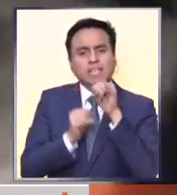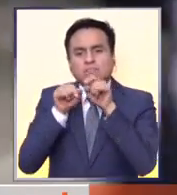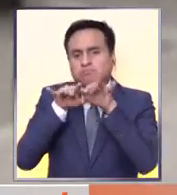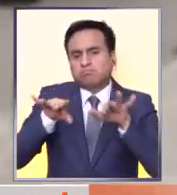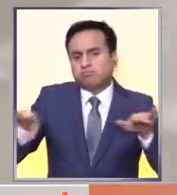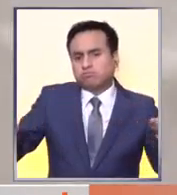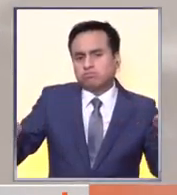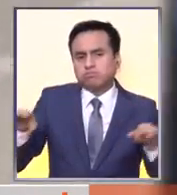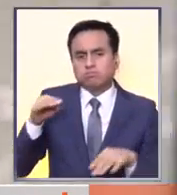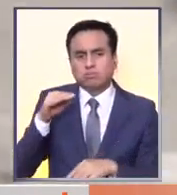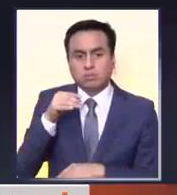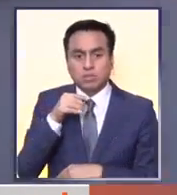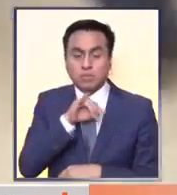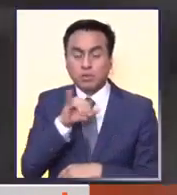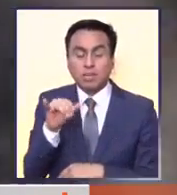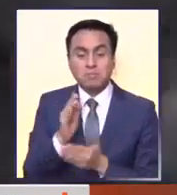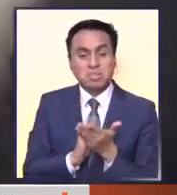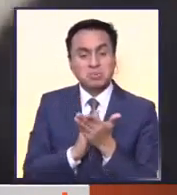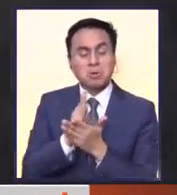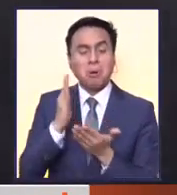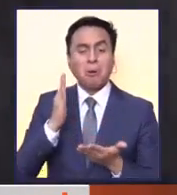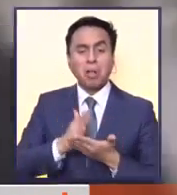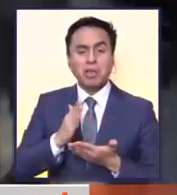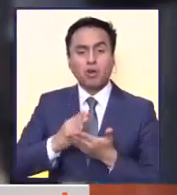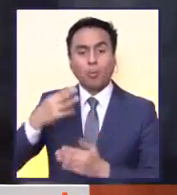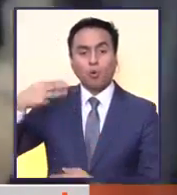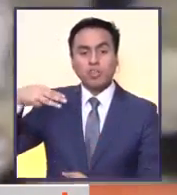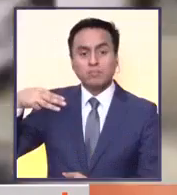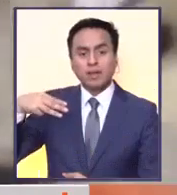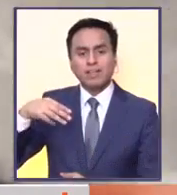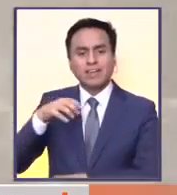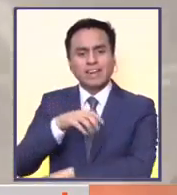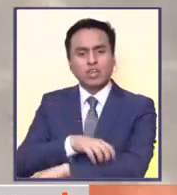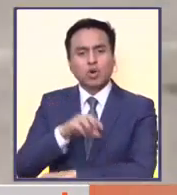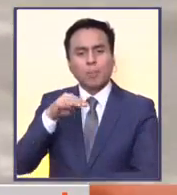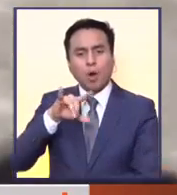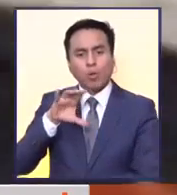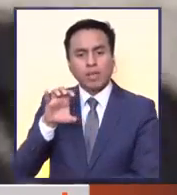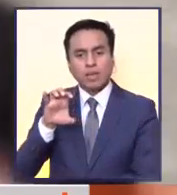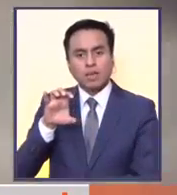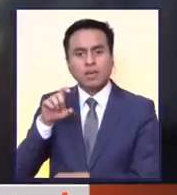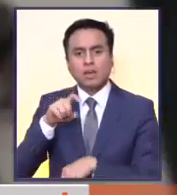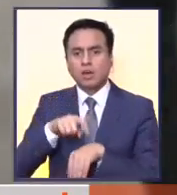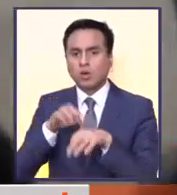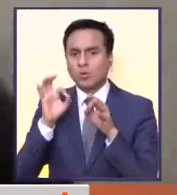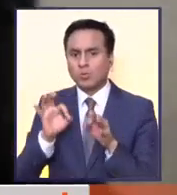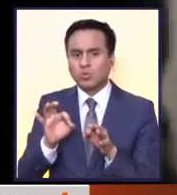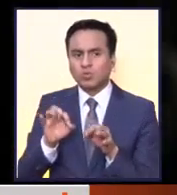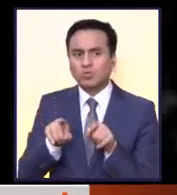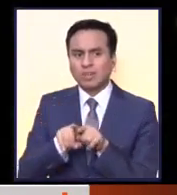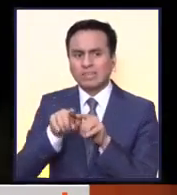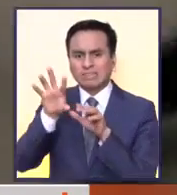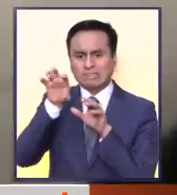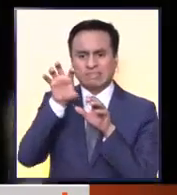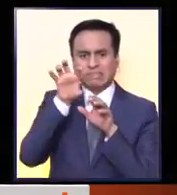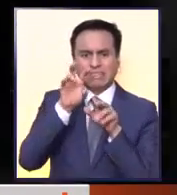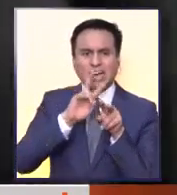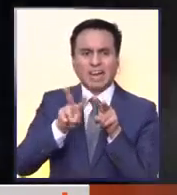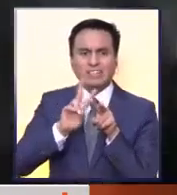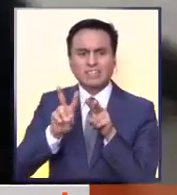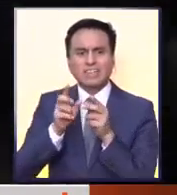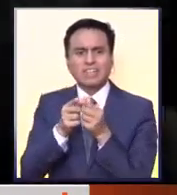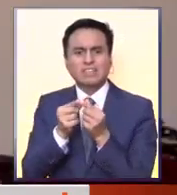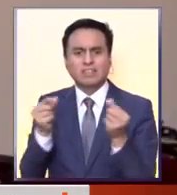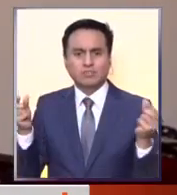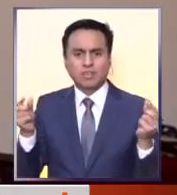y lo que había partido en un colegio municipal de la región del maule a estas alturas era un registro que se revisaba a nivel